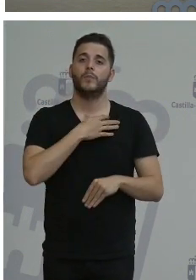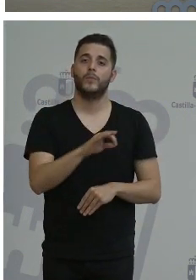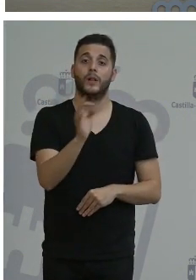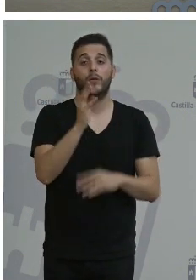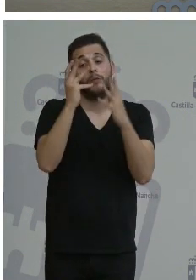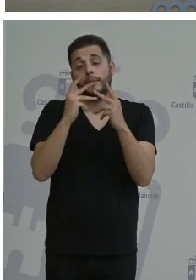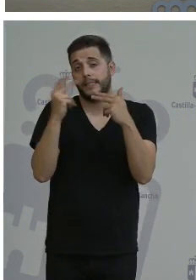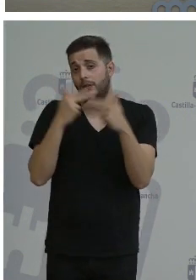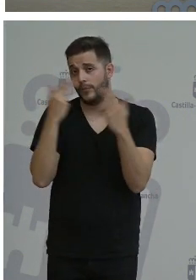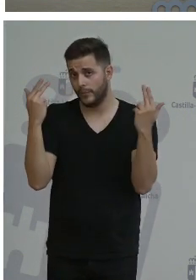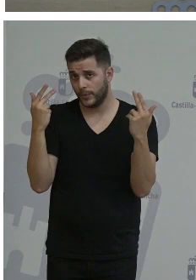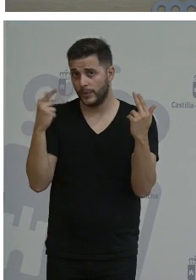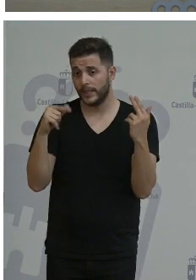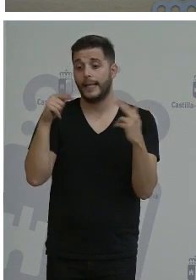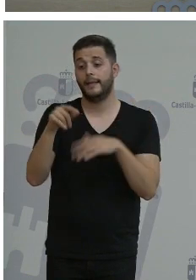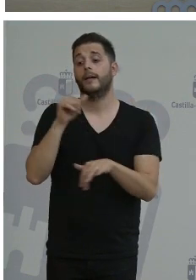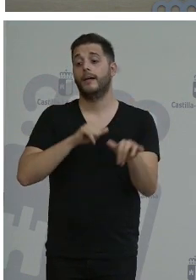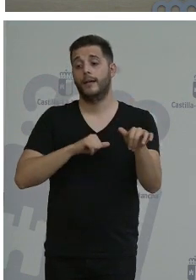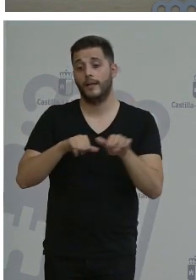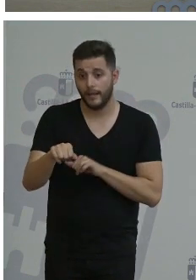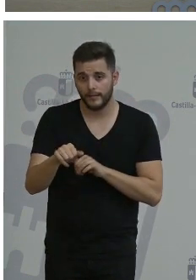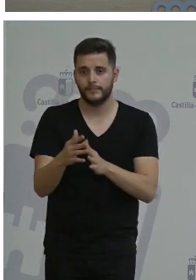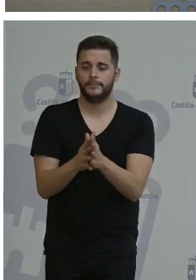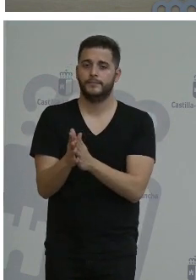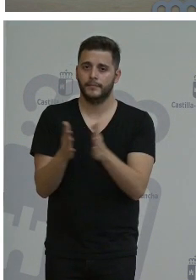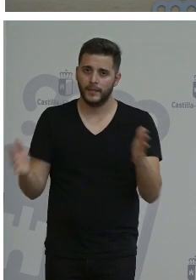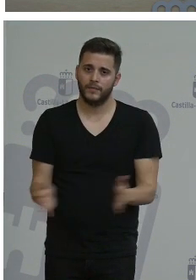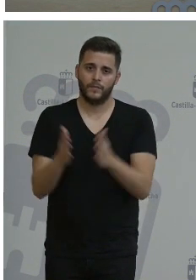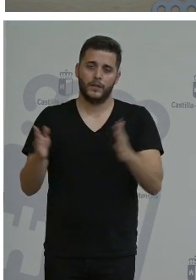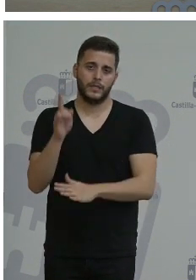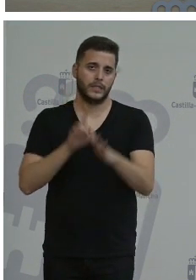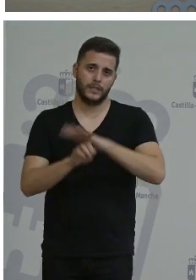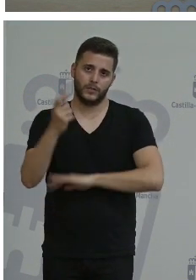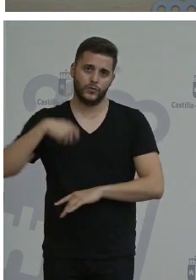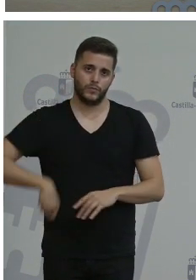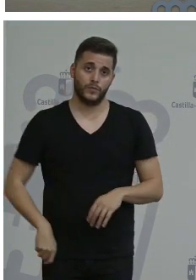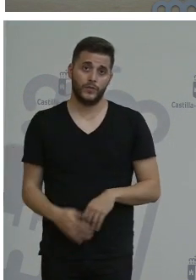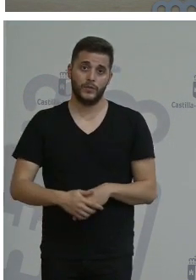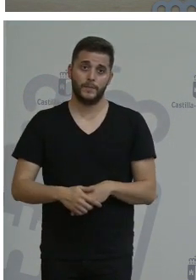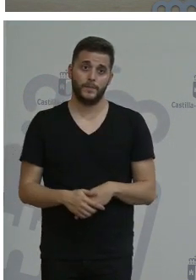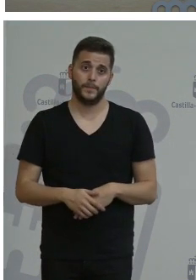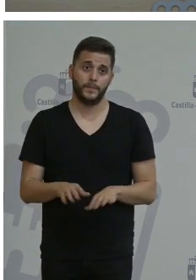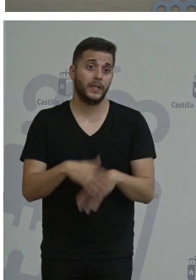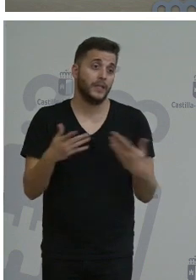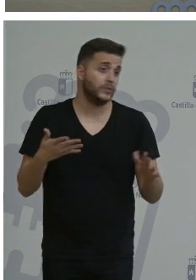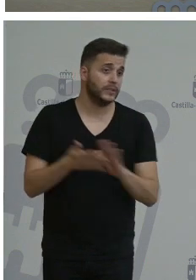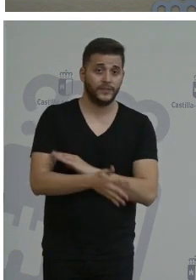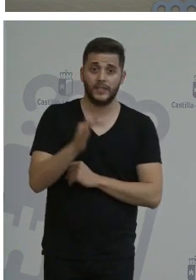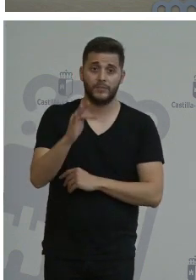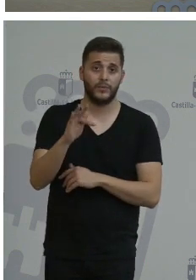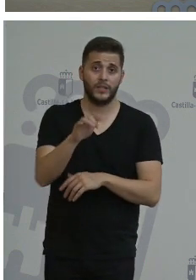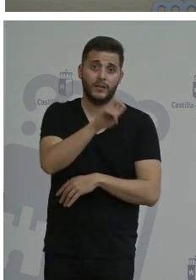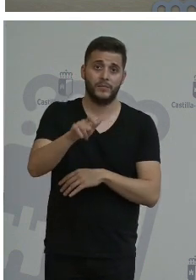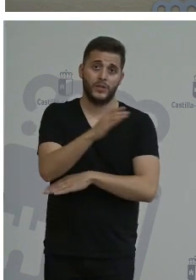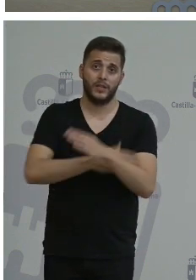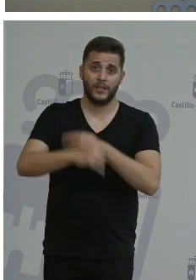administración pública. Y, desde ahí, promover ese desarrollo profesional. Y, bueno, esto beneficia a las personas con discapacidad